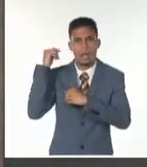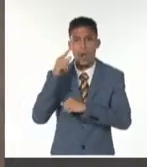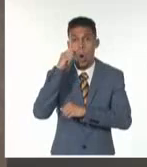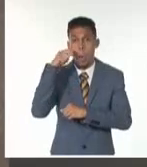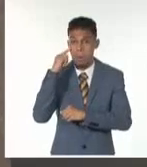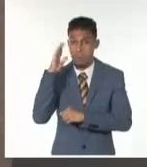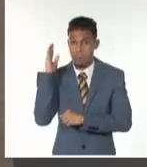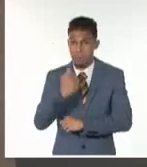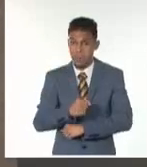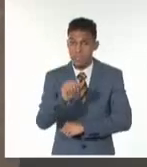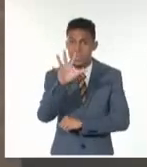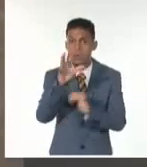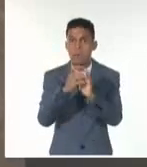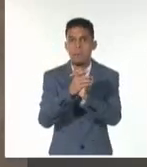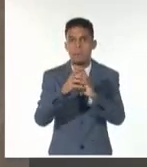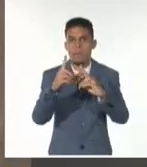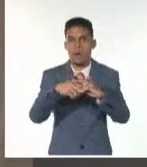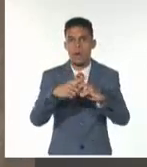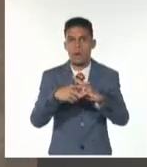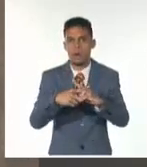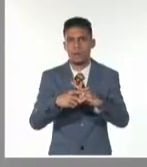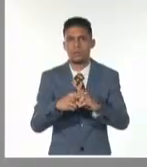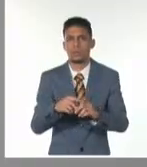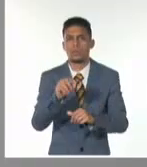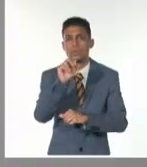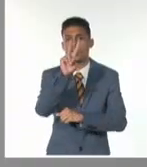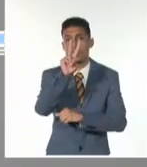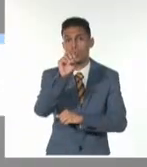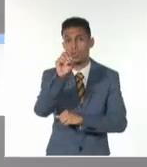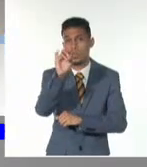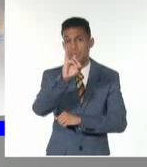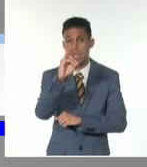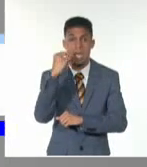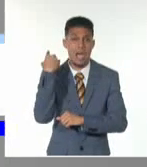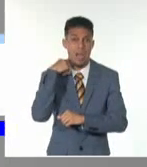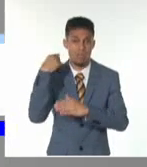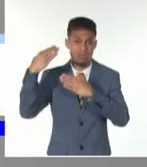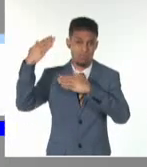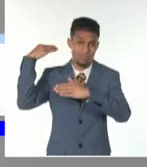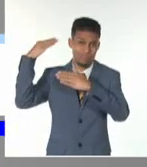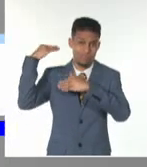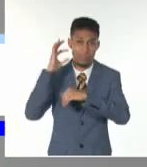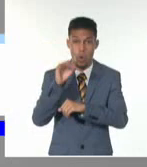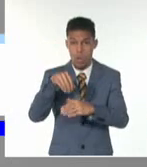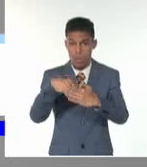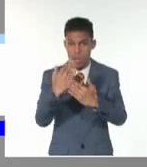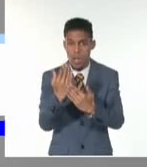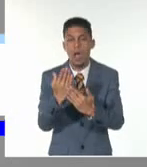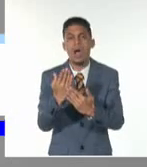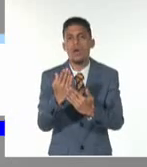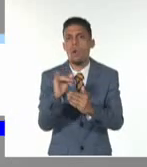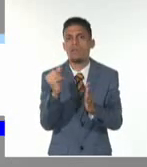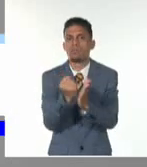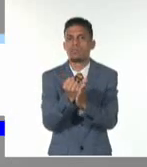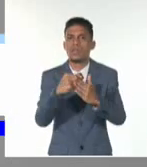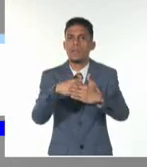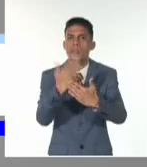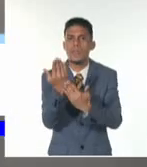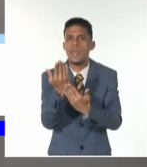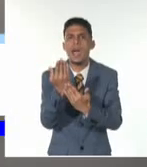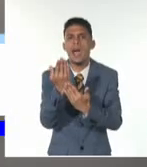de mayo de 1818, hace 206 años. Es por ello que este día se estableció como el Día del